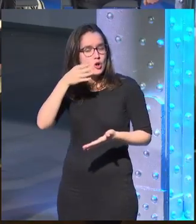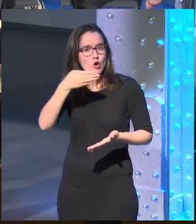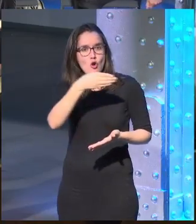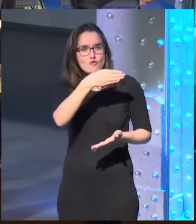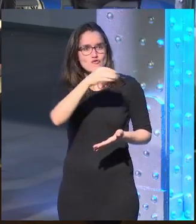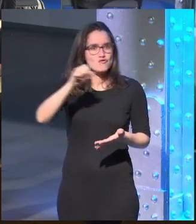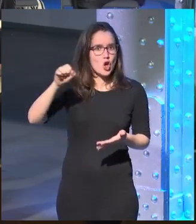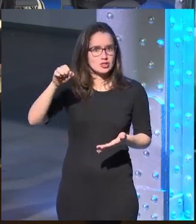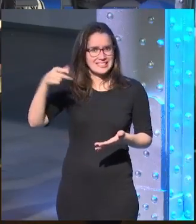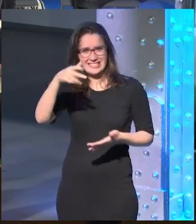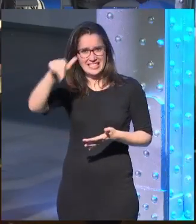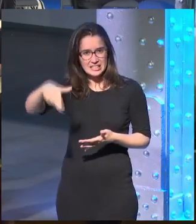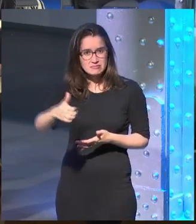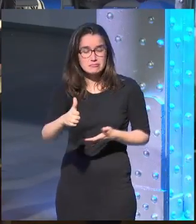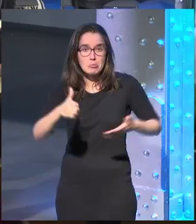blockchain.